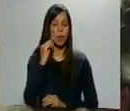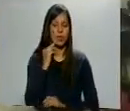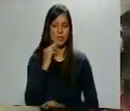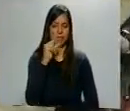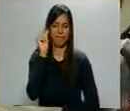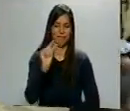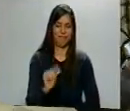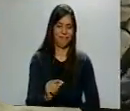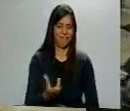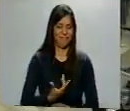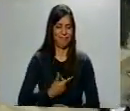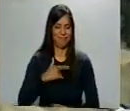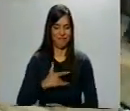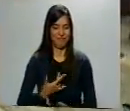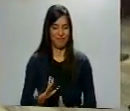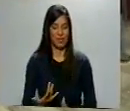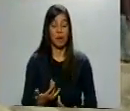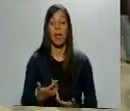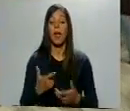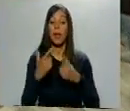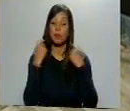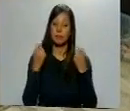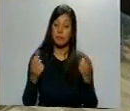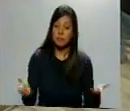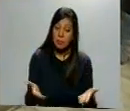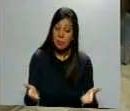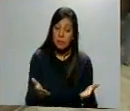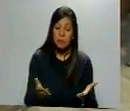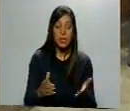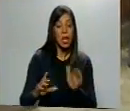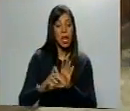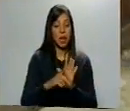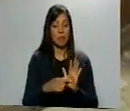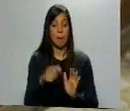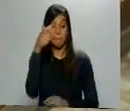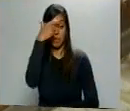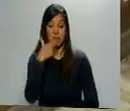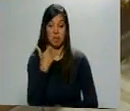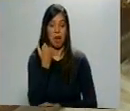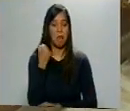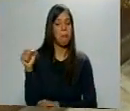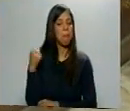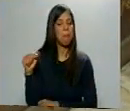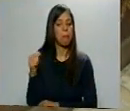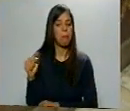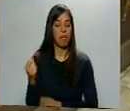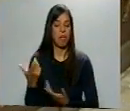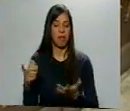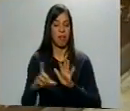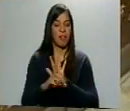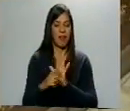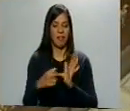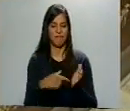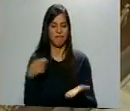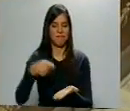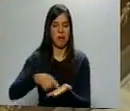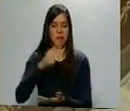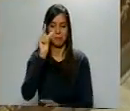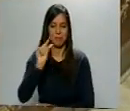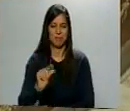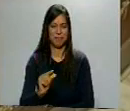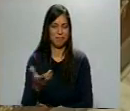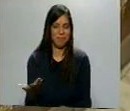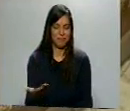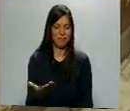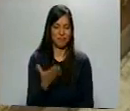bueno, promueve que la gente no cumpla con las disposiciones de tránsito. También podemos